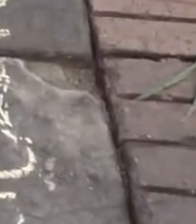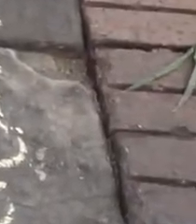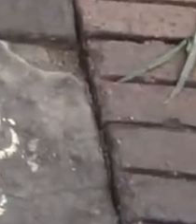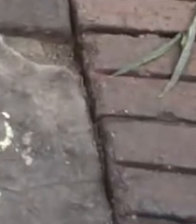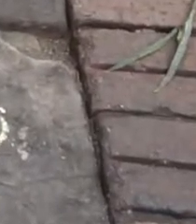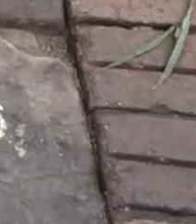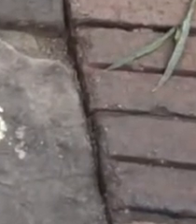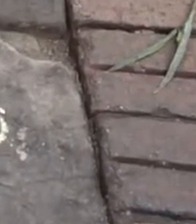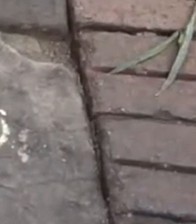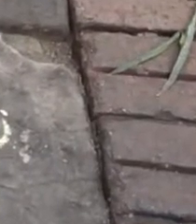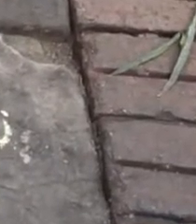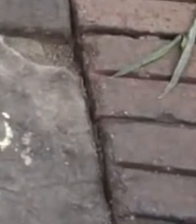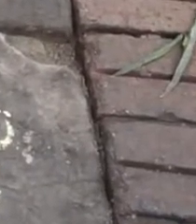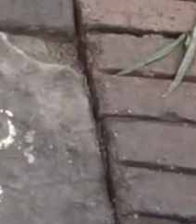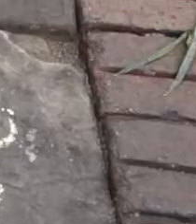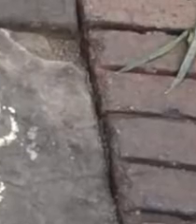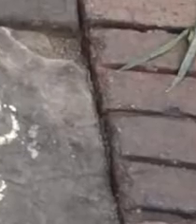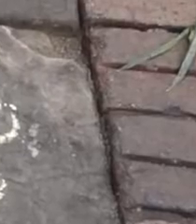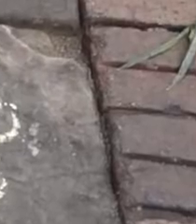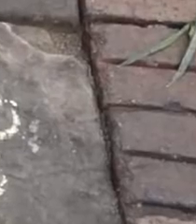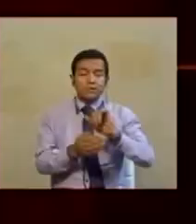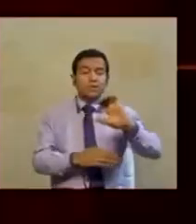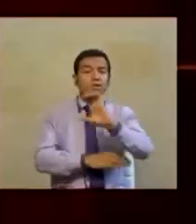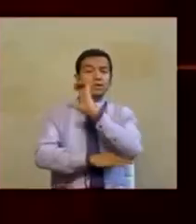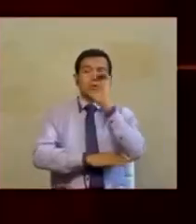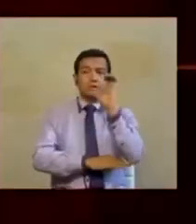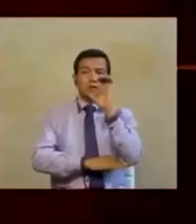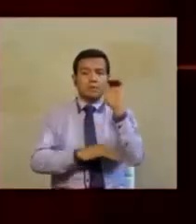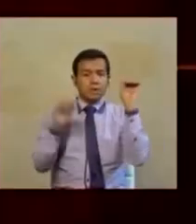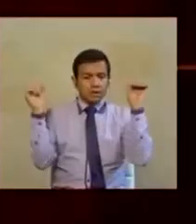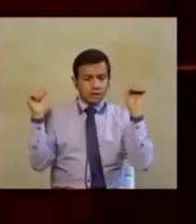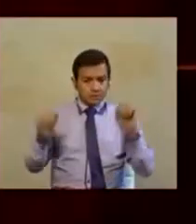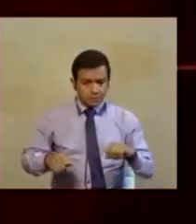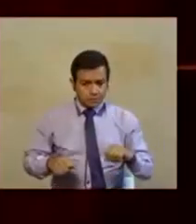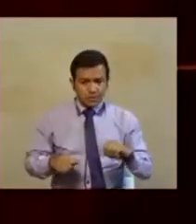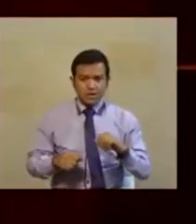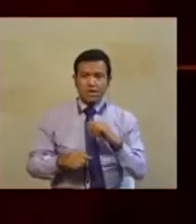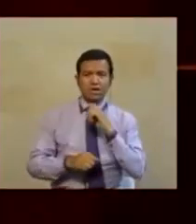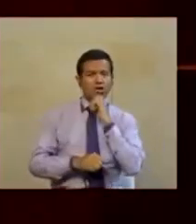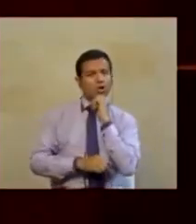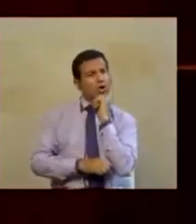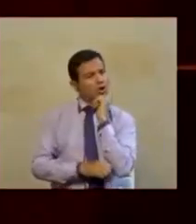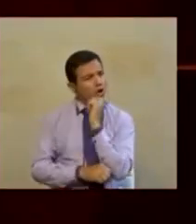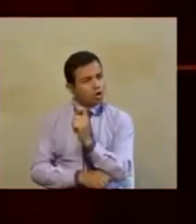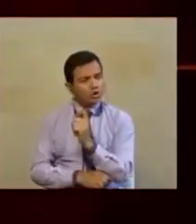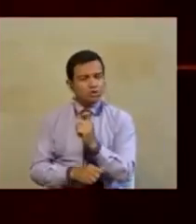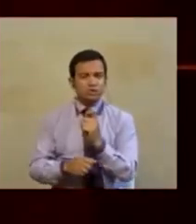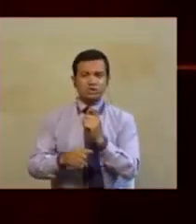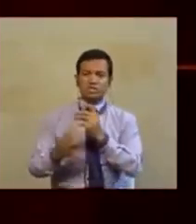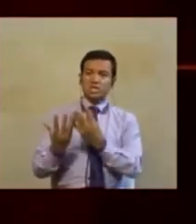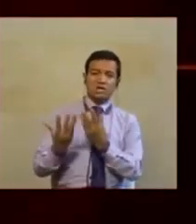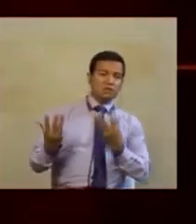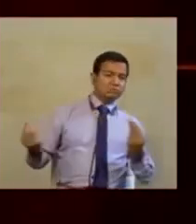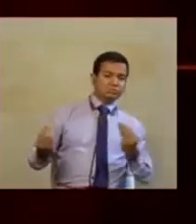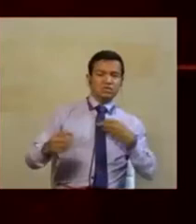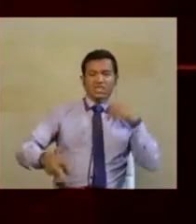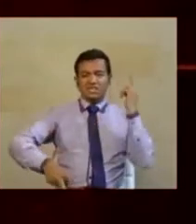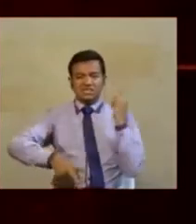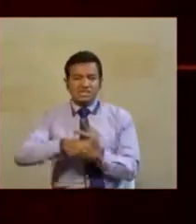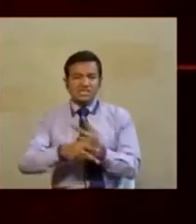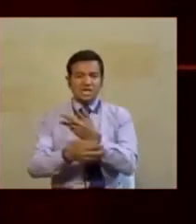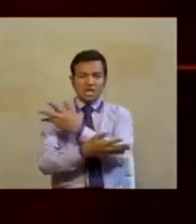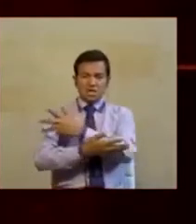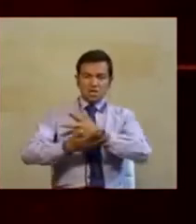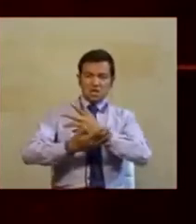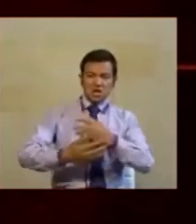me acompañen para que Colombia pueda superar los odios, la polarización, la violencia, la agresividad,